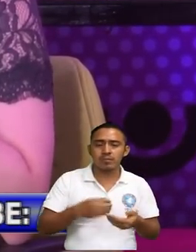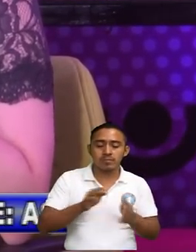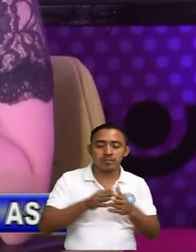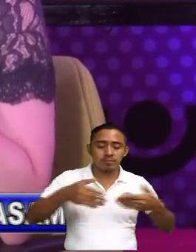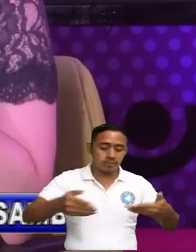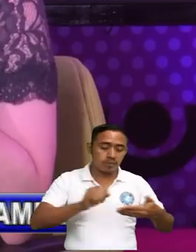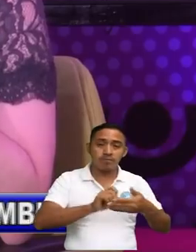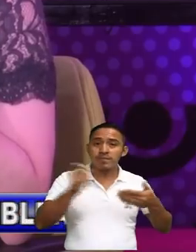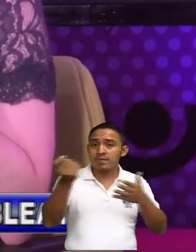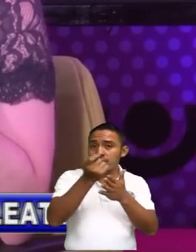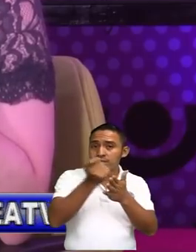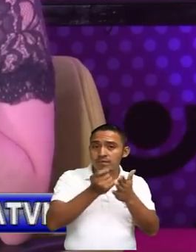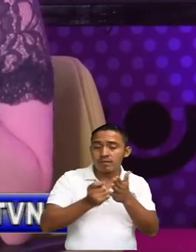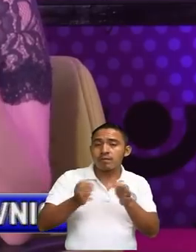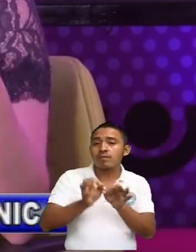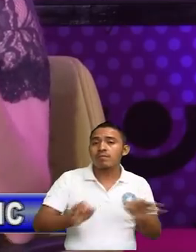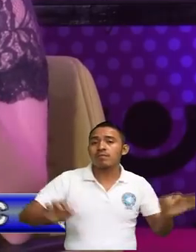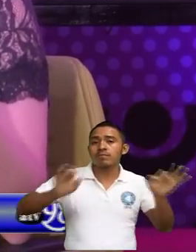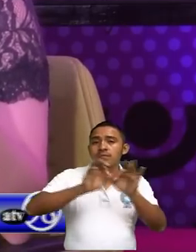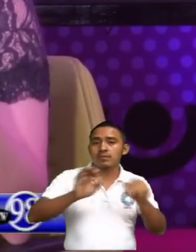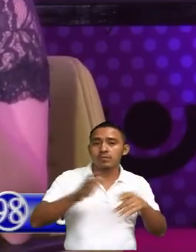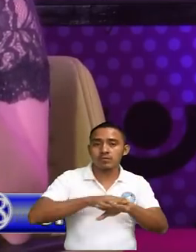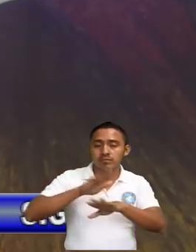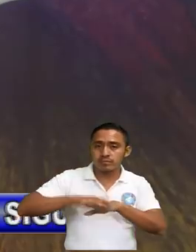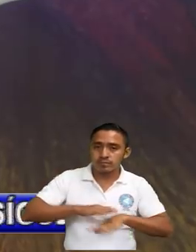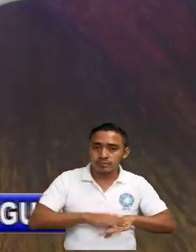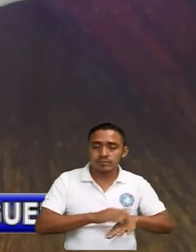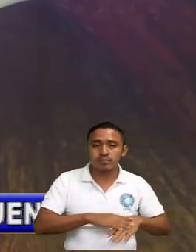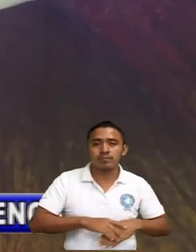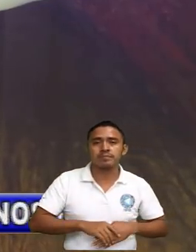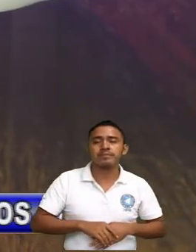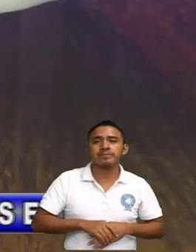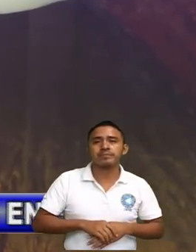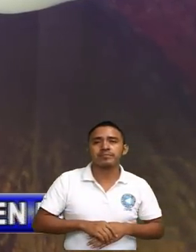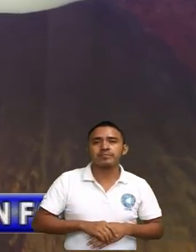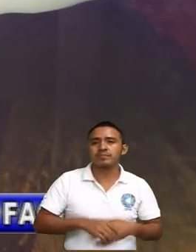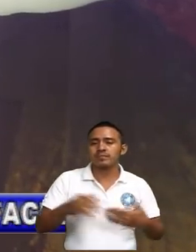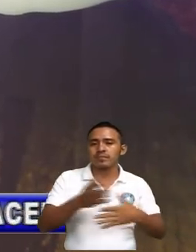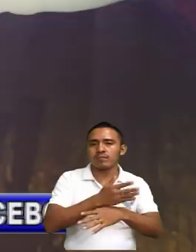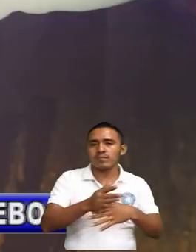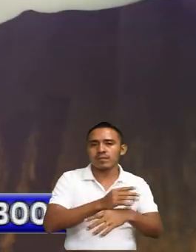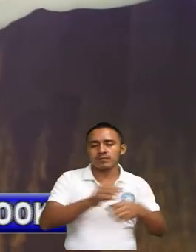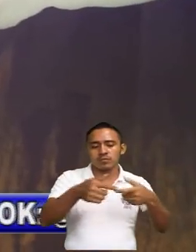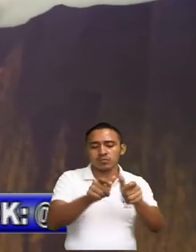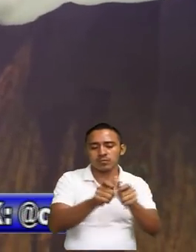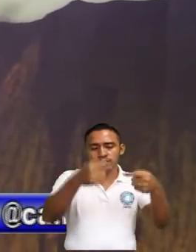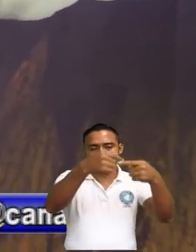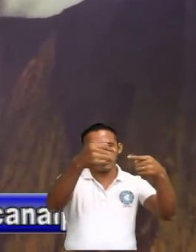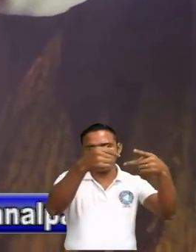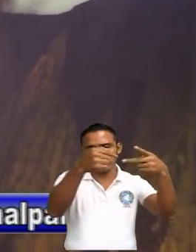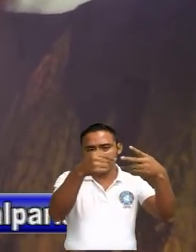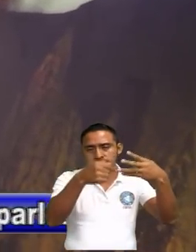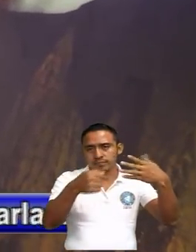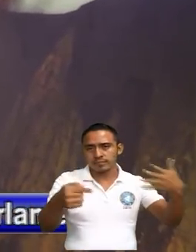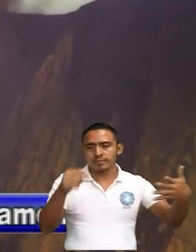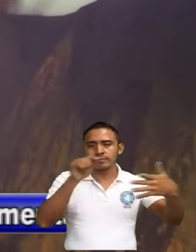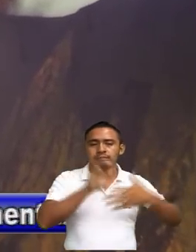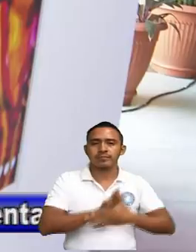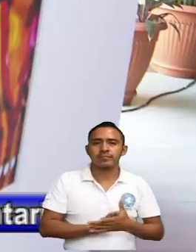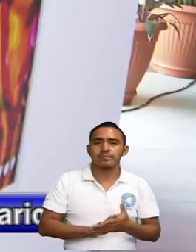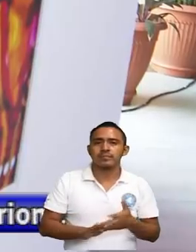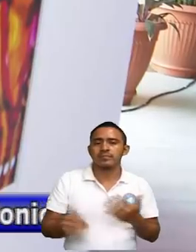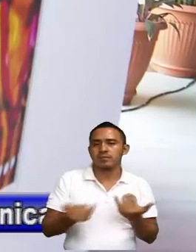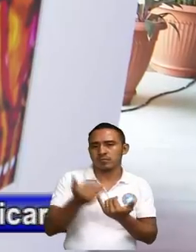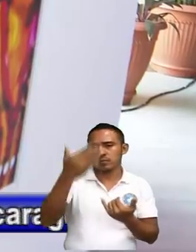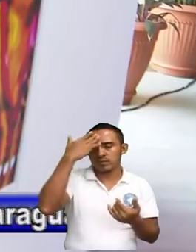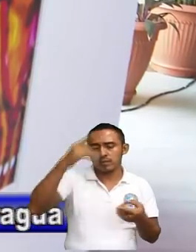que es una parte muy importante a la hora de la convocatoria. Bueno, las categorías que pueden participar dentro de esta convocatoria, como de todos ya